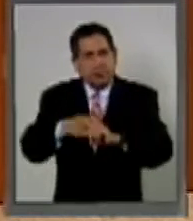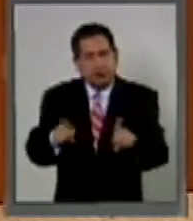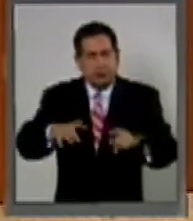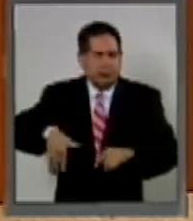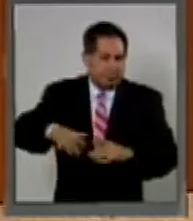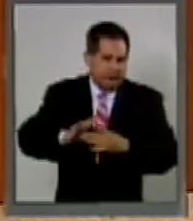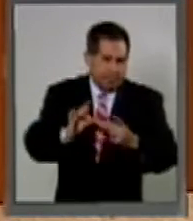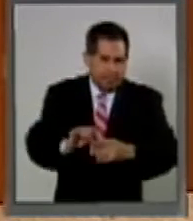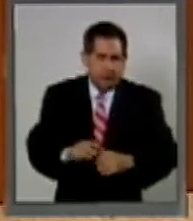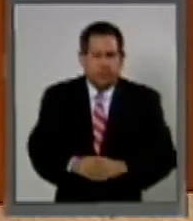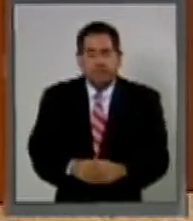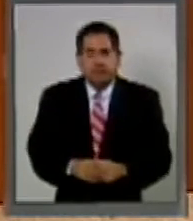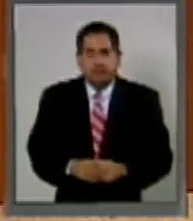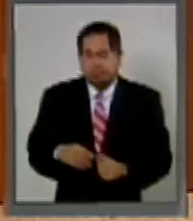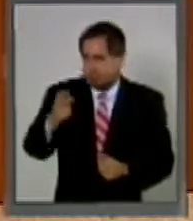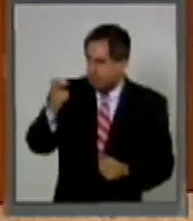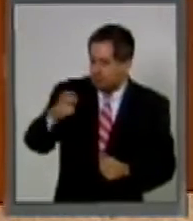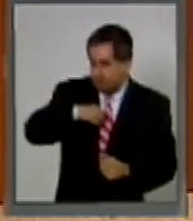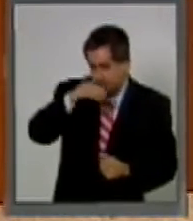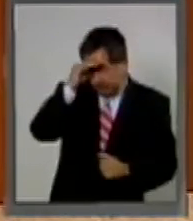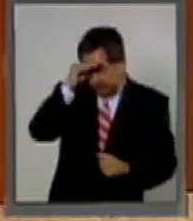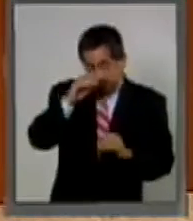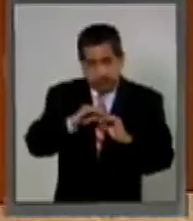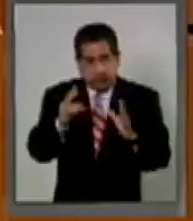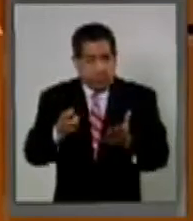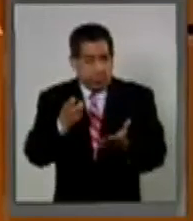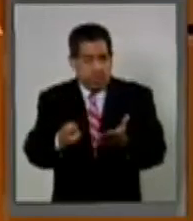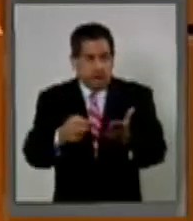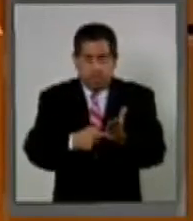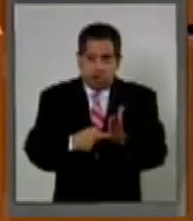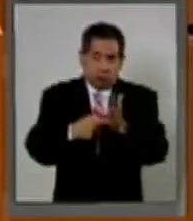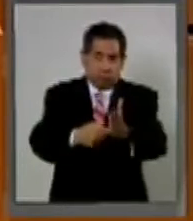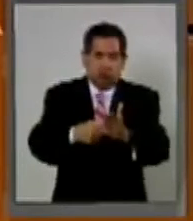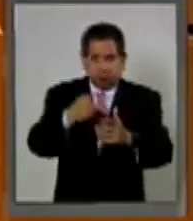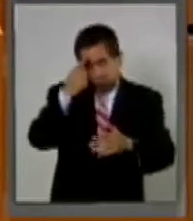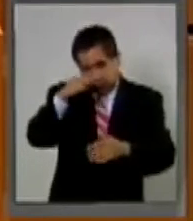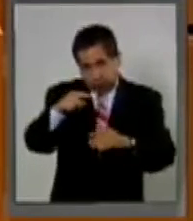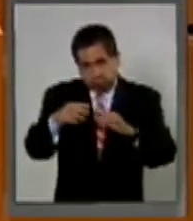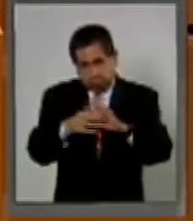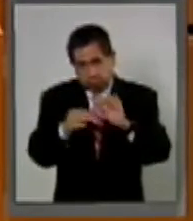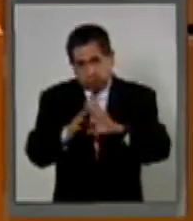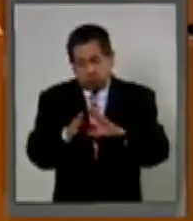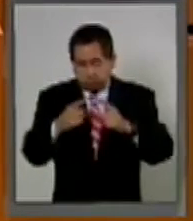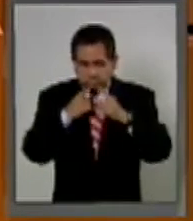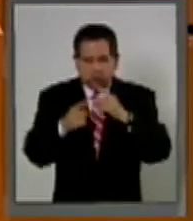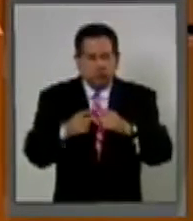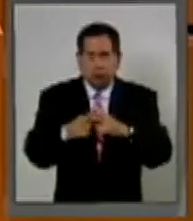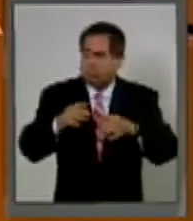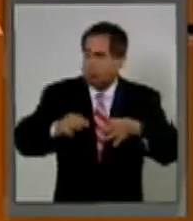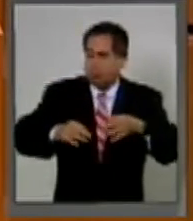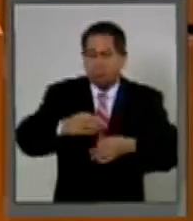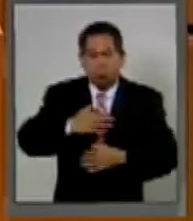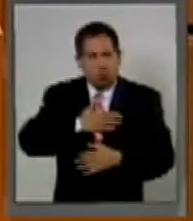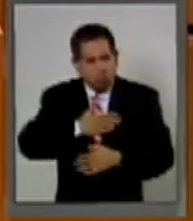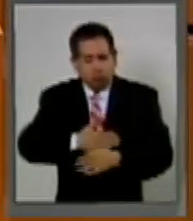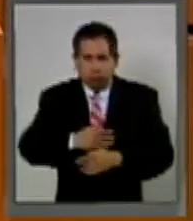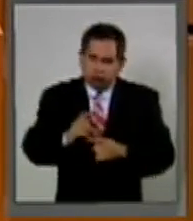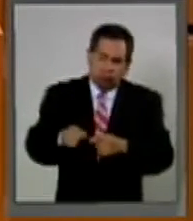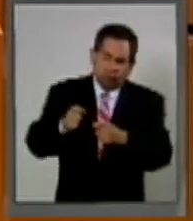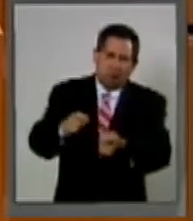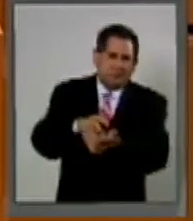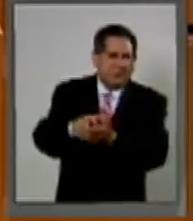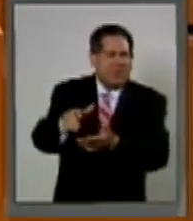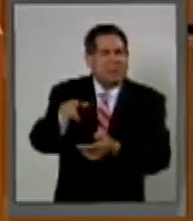citadas. Por lo tanto, con la presente iniciativa, a la par de dotar justicia a la actividad de miles